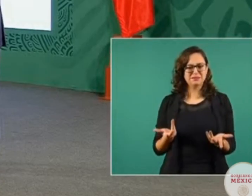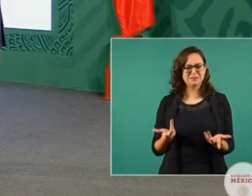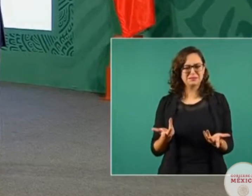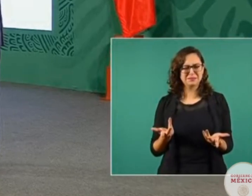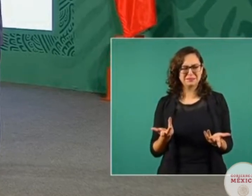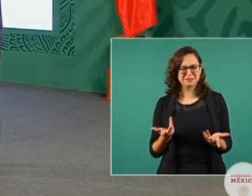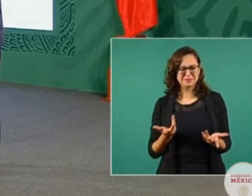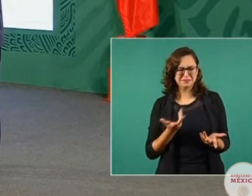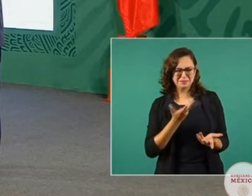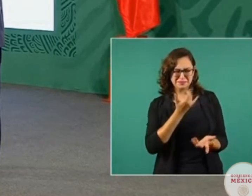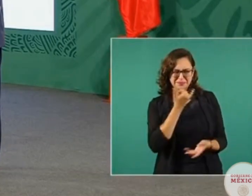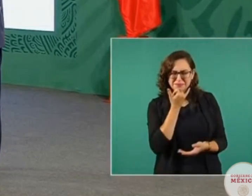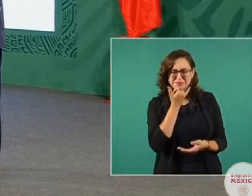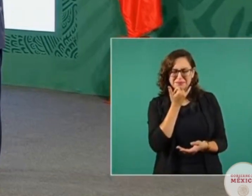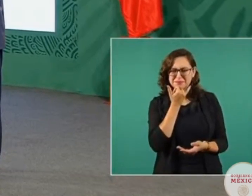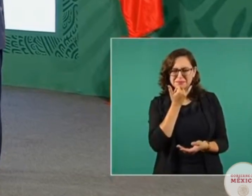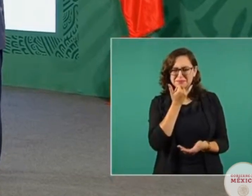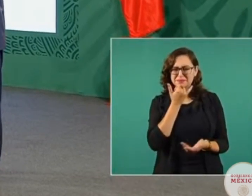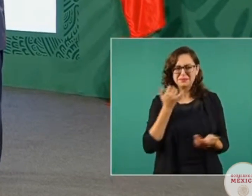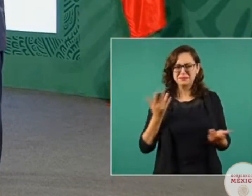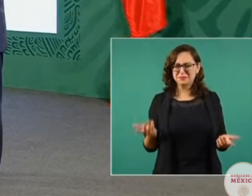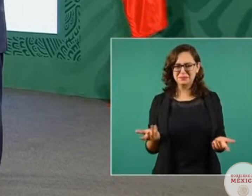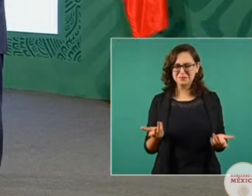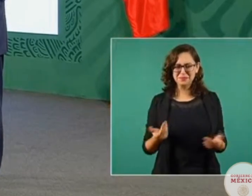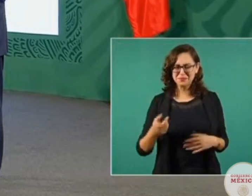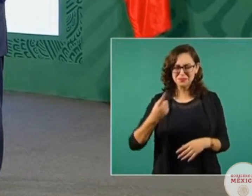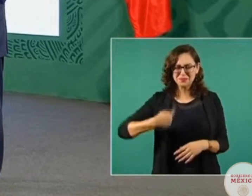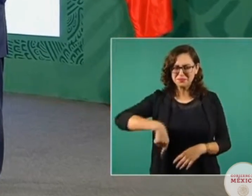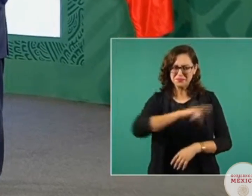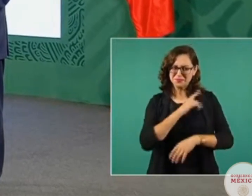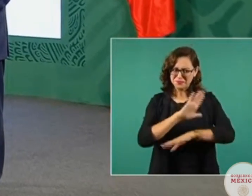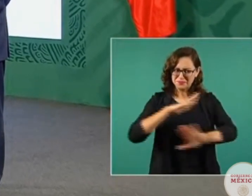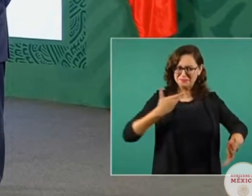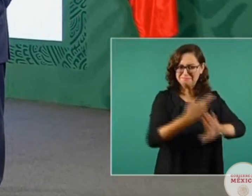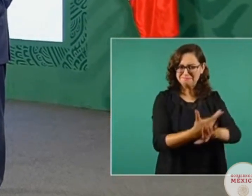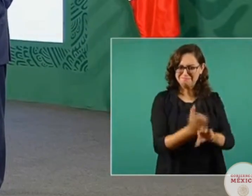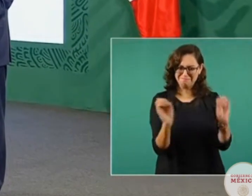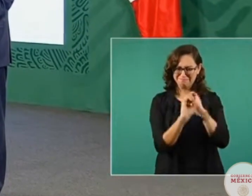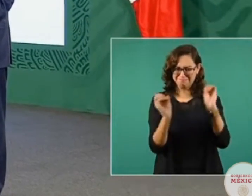Nosotros no somos represores.